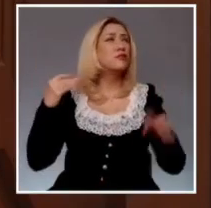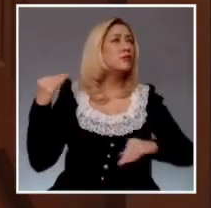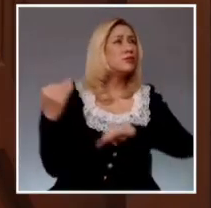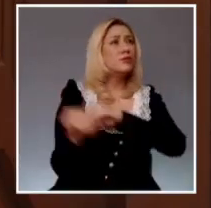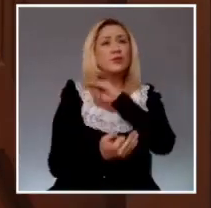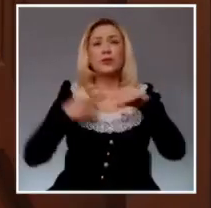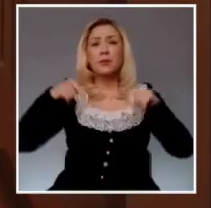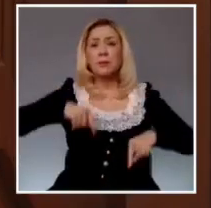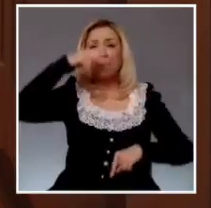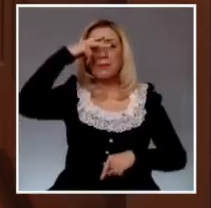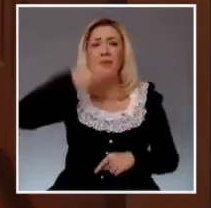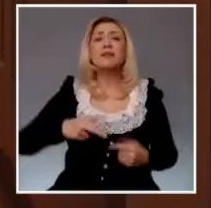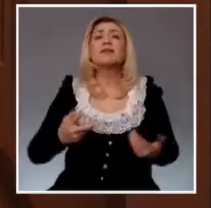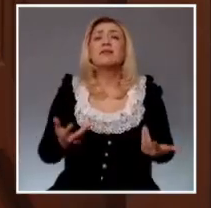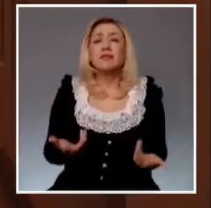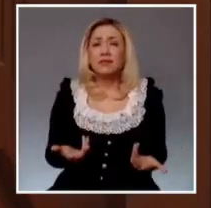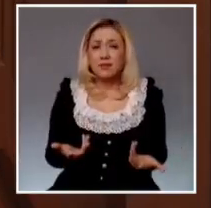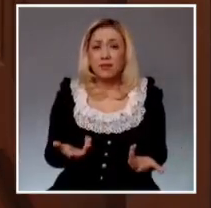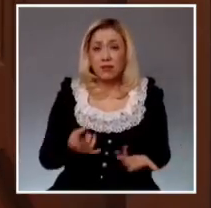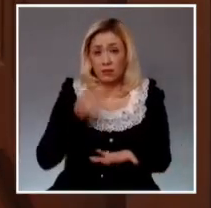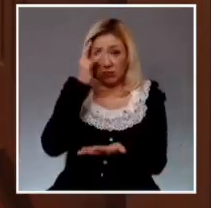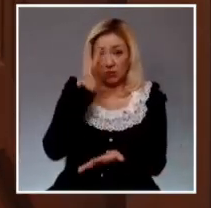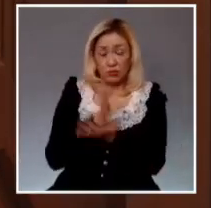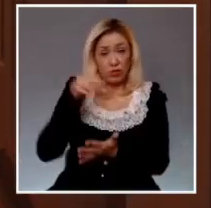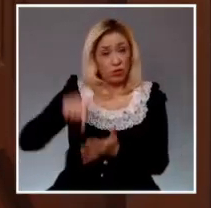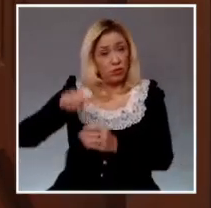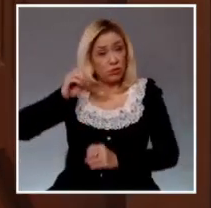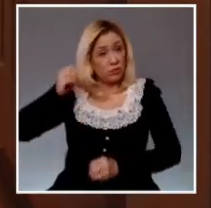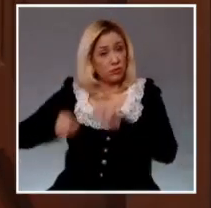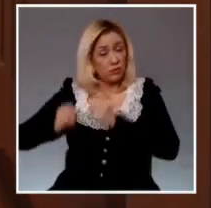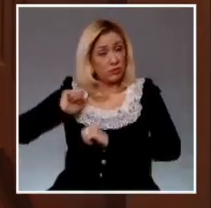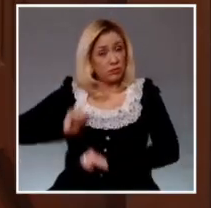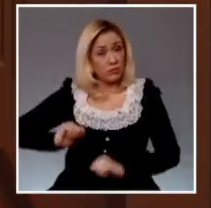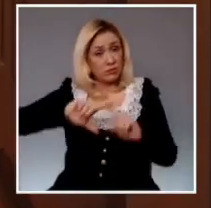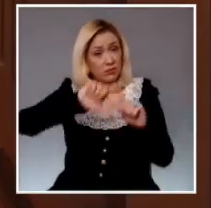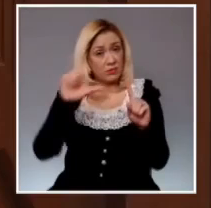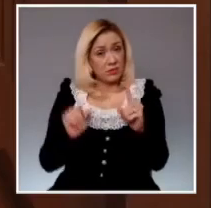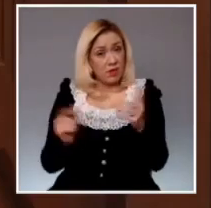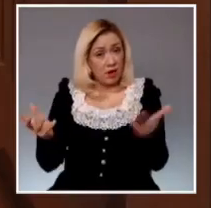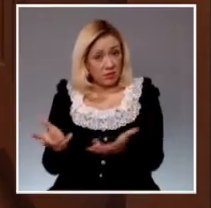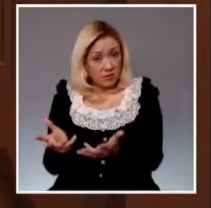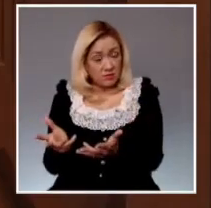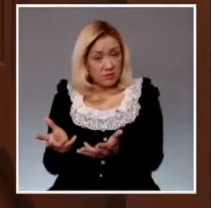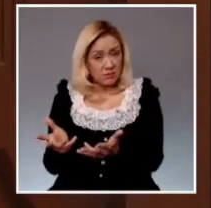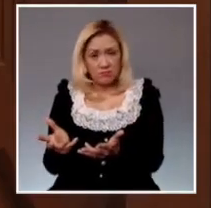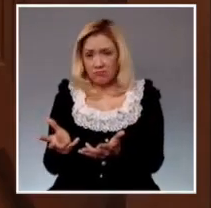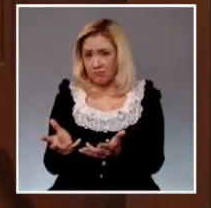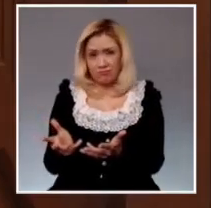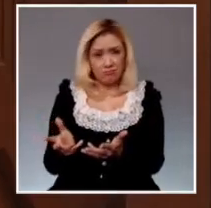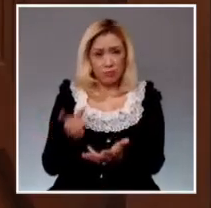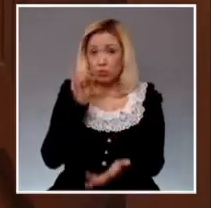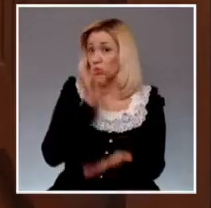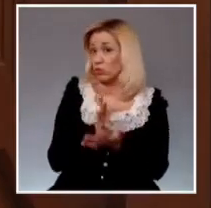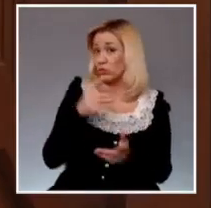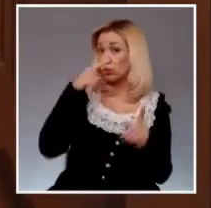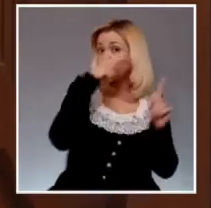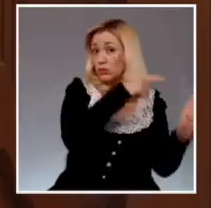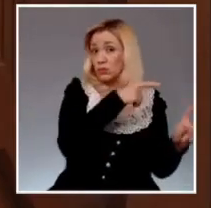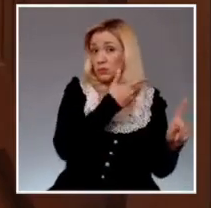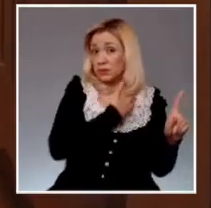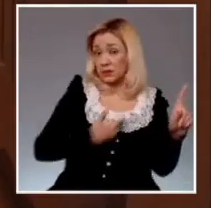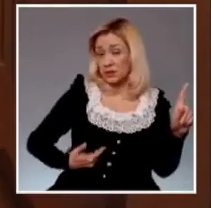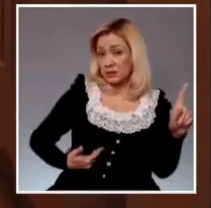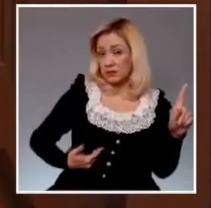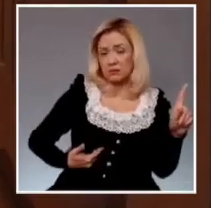no solo está en manos del Poder Judicial Federal, tampoco es exclusivo del Poder Ejecutivo ni